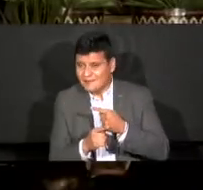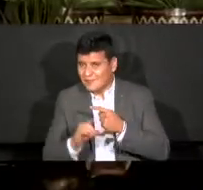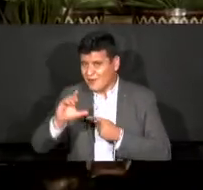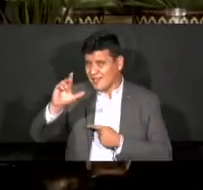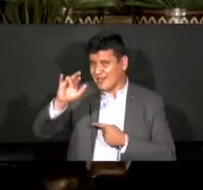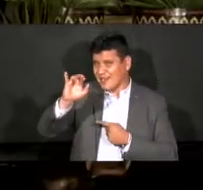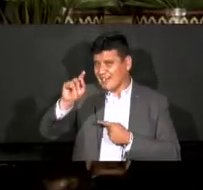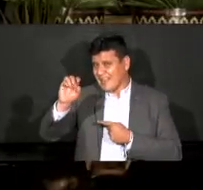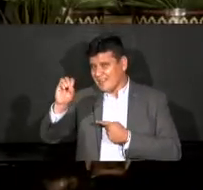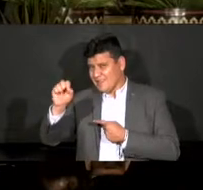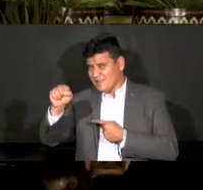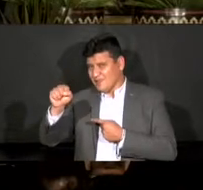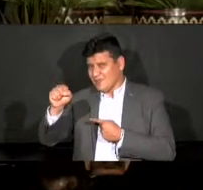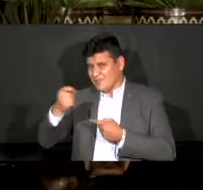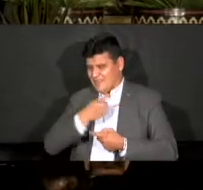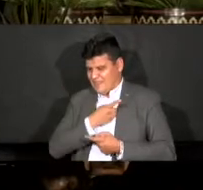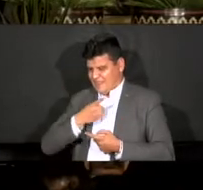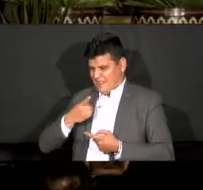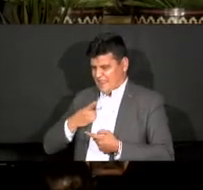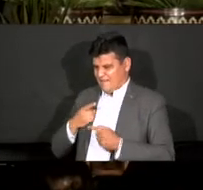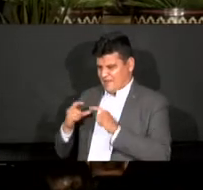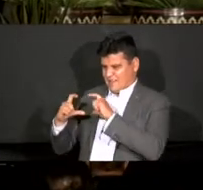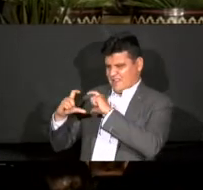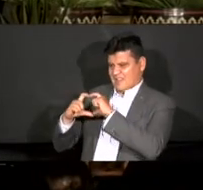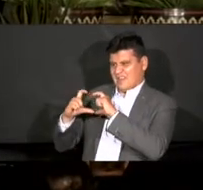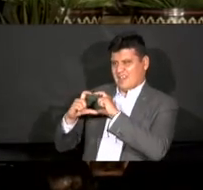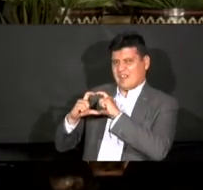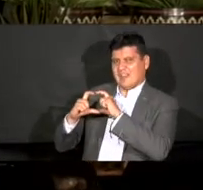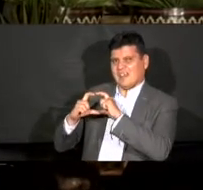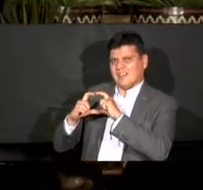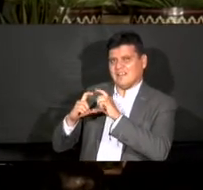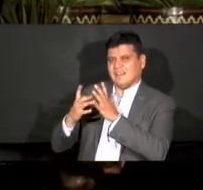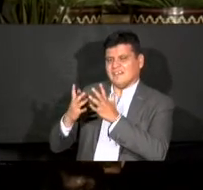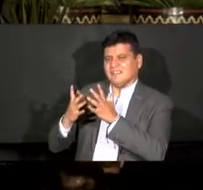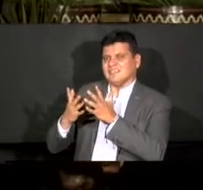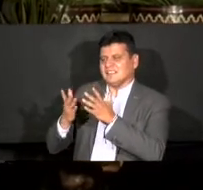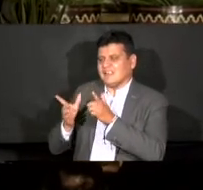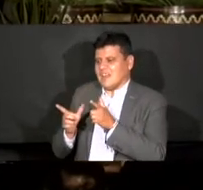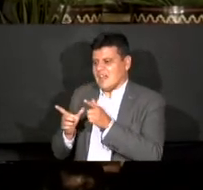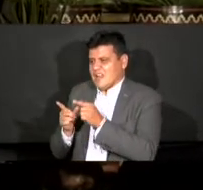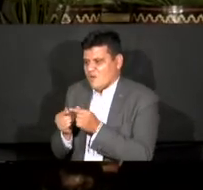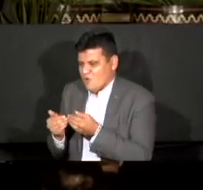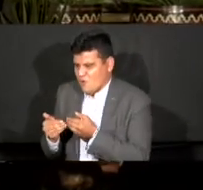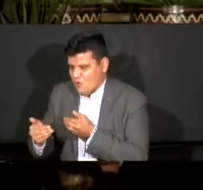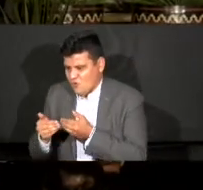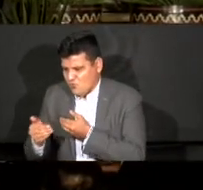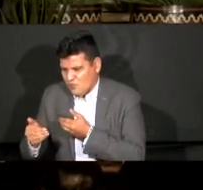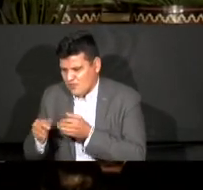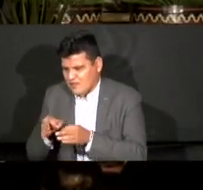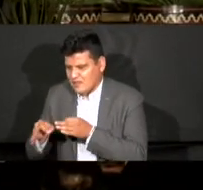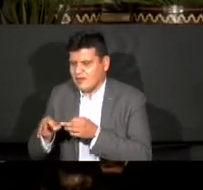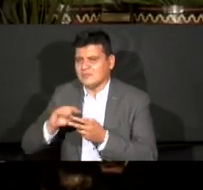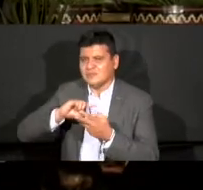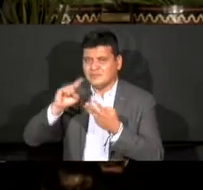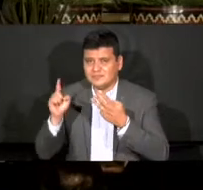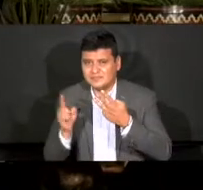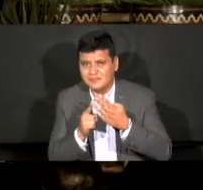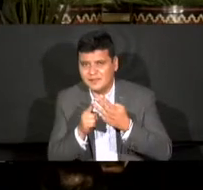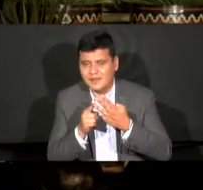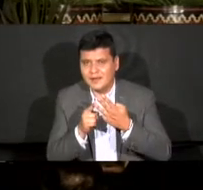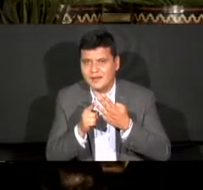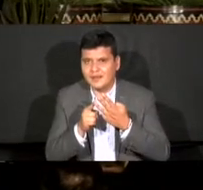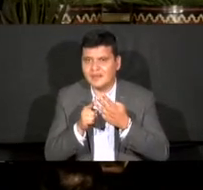más abuso de la tarjeta de crédito. Tercero, pondremos en marcha un agresivo programa de